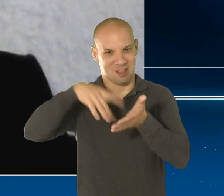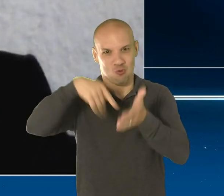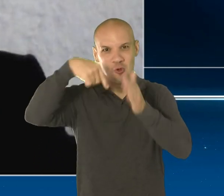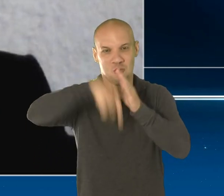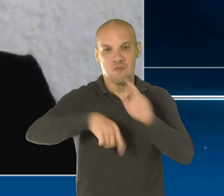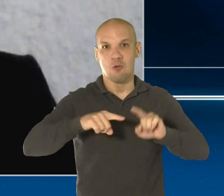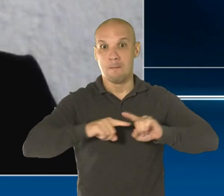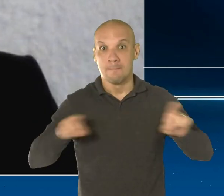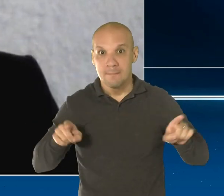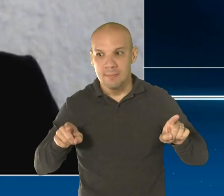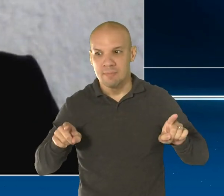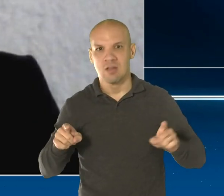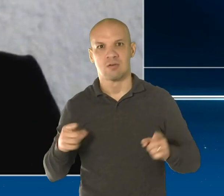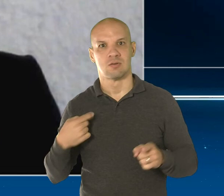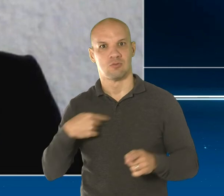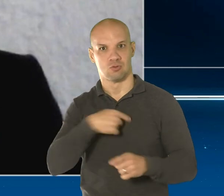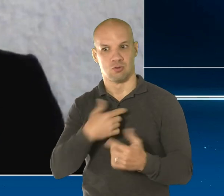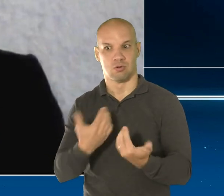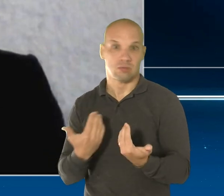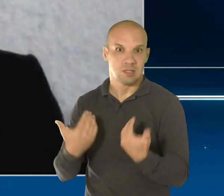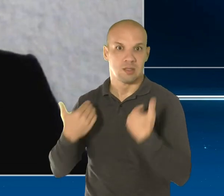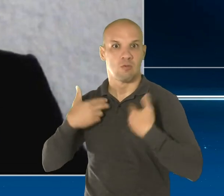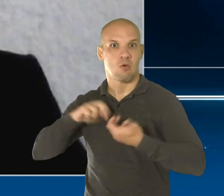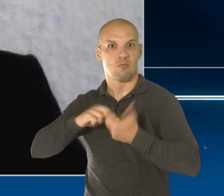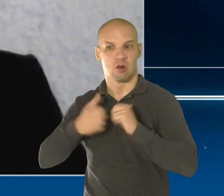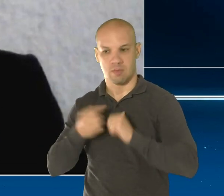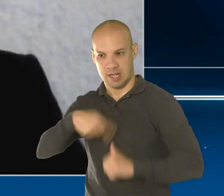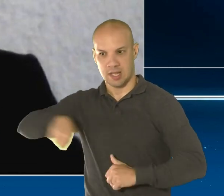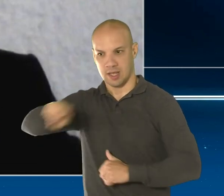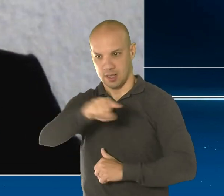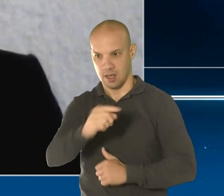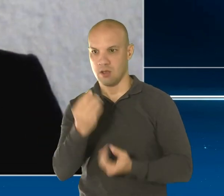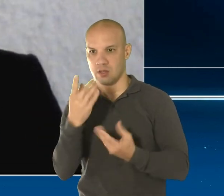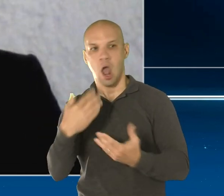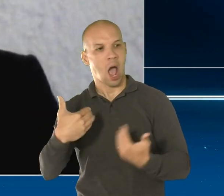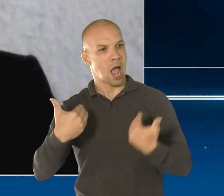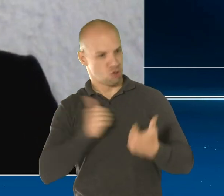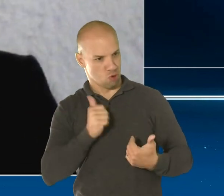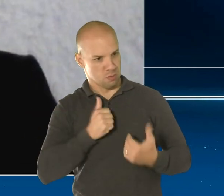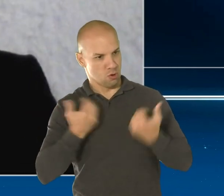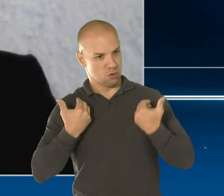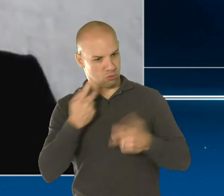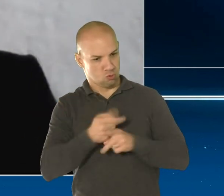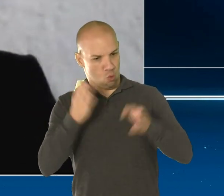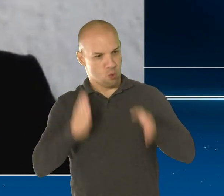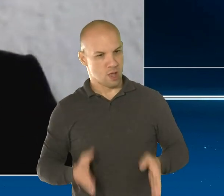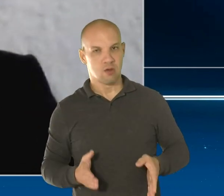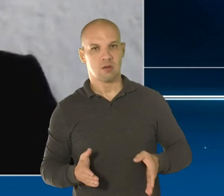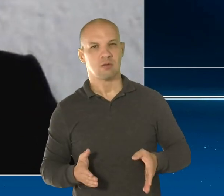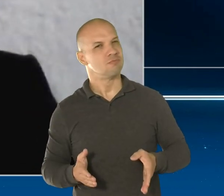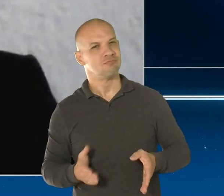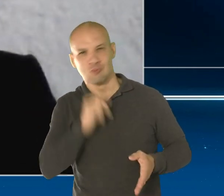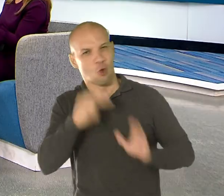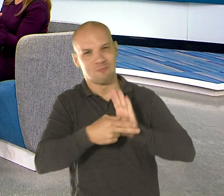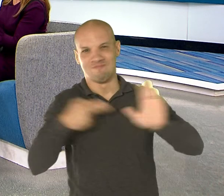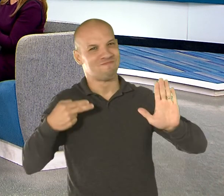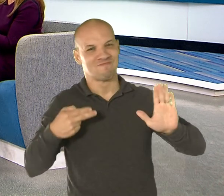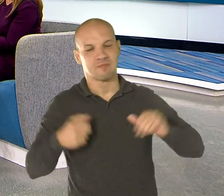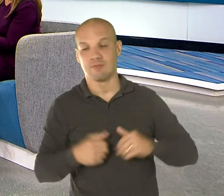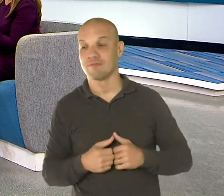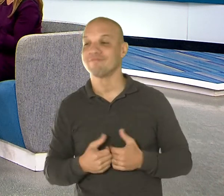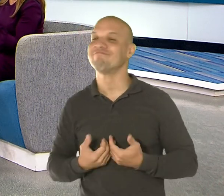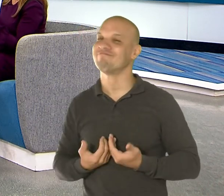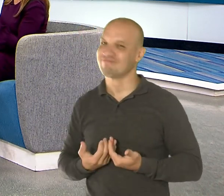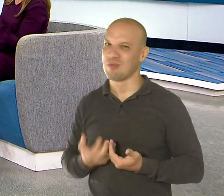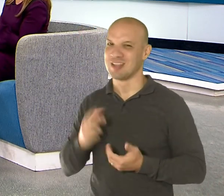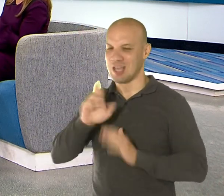sí tuvimos problemas para que ellos se identificaran como cuidadores. Claro, porque es un rol que